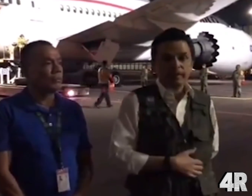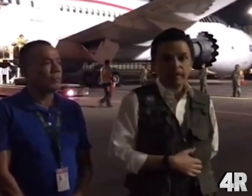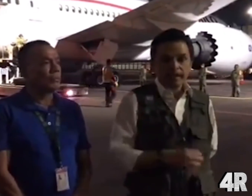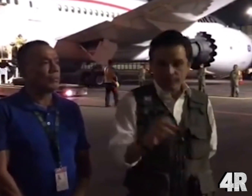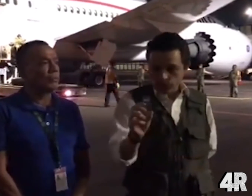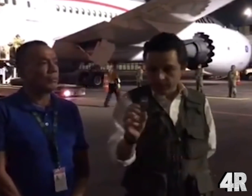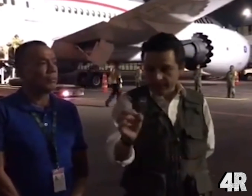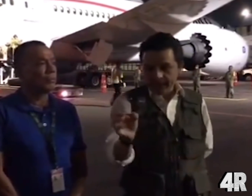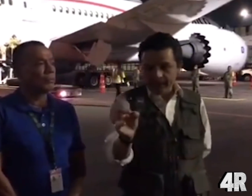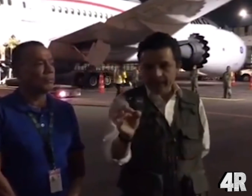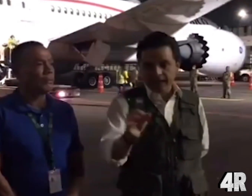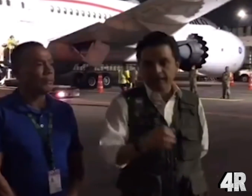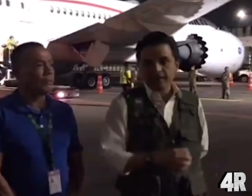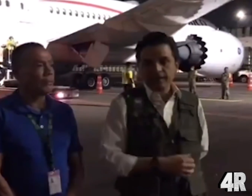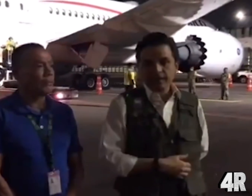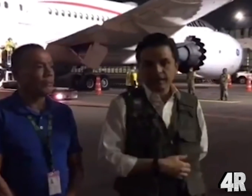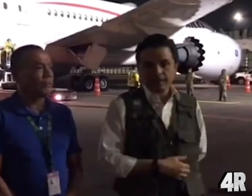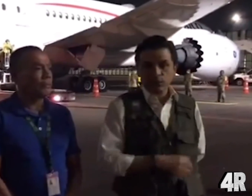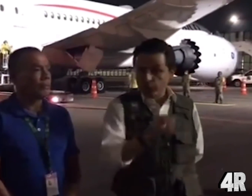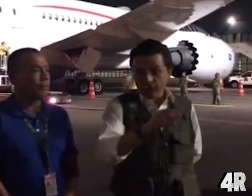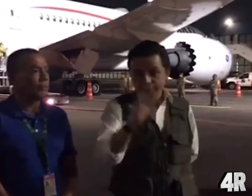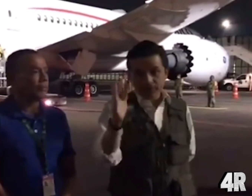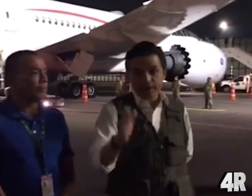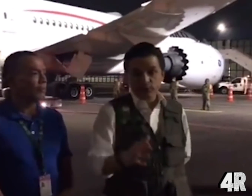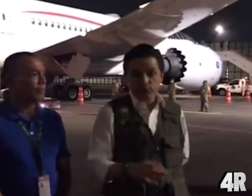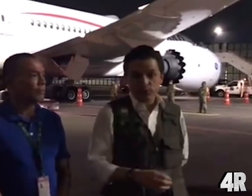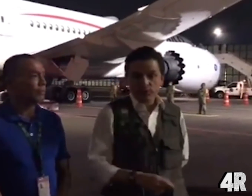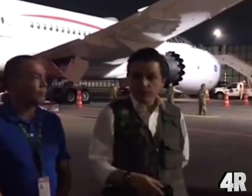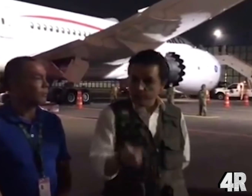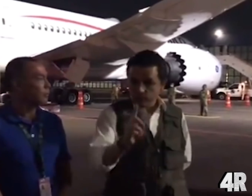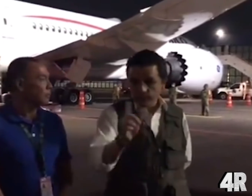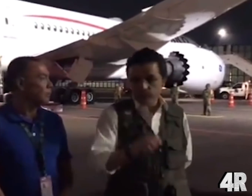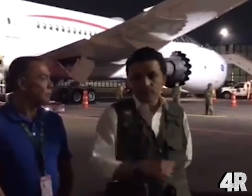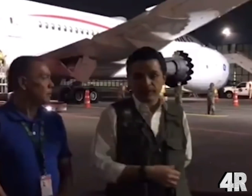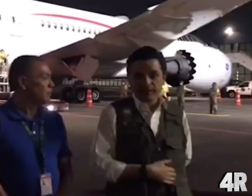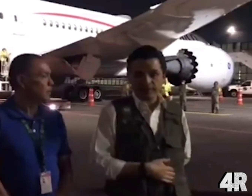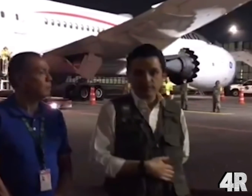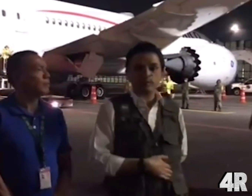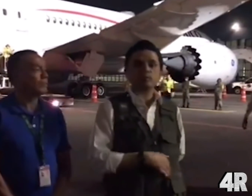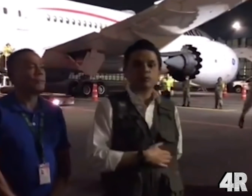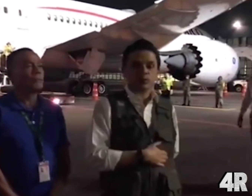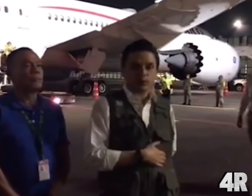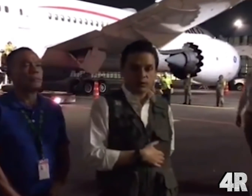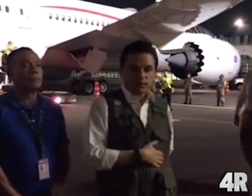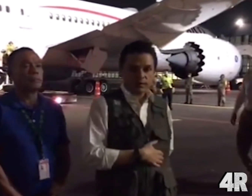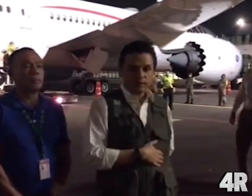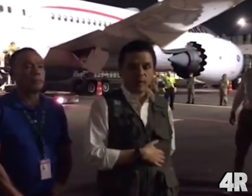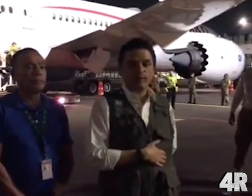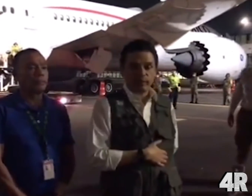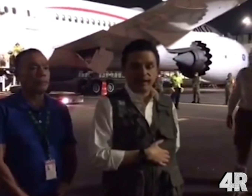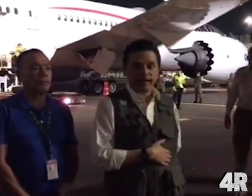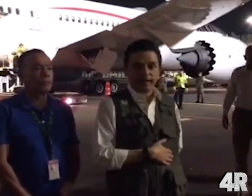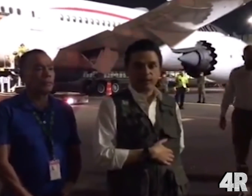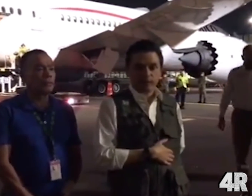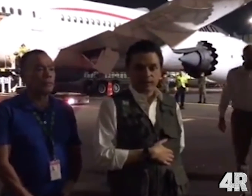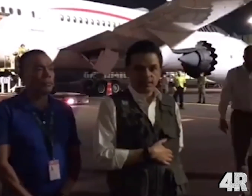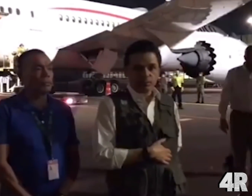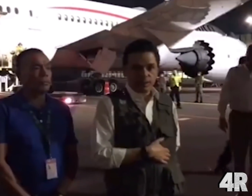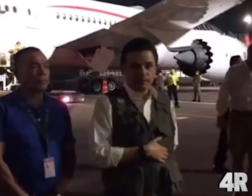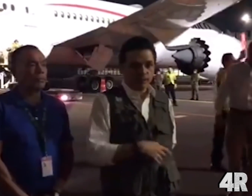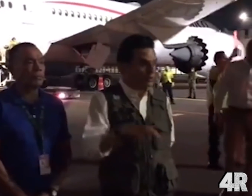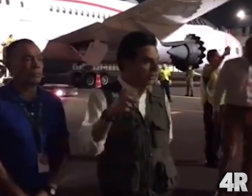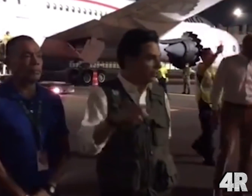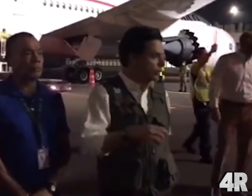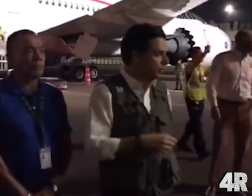operación es un engranaje, y si uno falla, falla todo, pero no vamos a fallar. Somos mucho pueblo para la derrota,